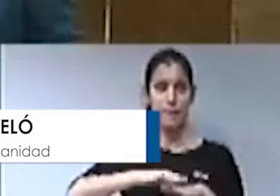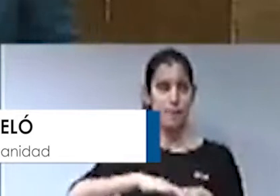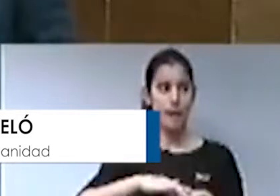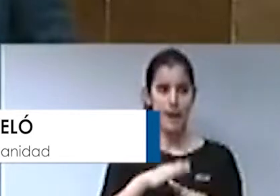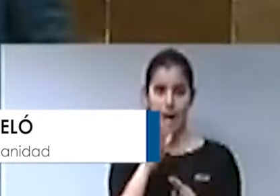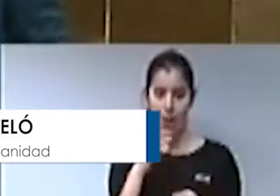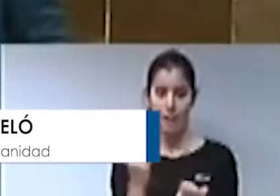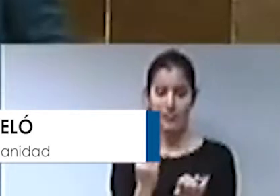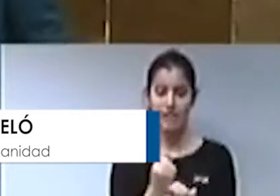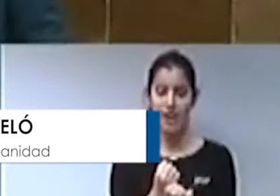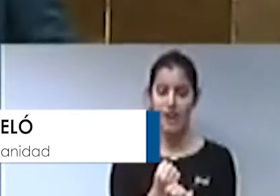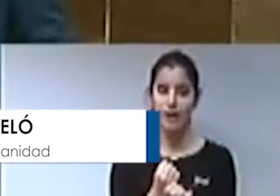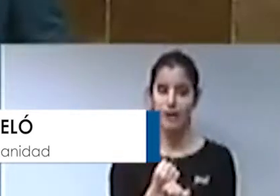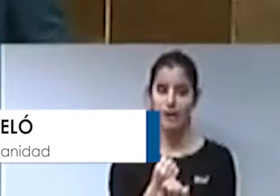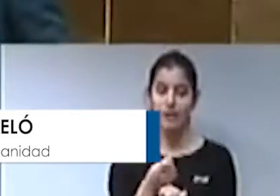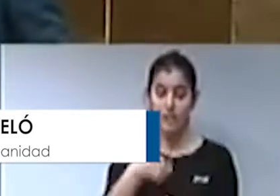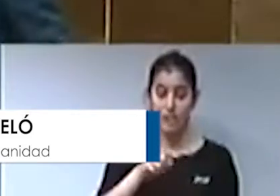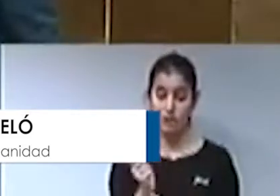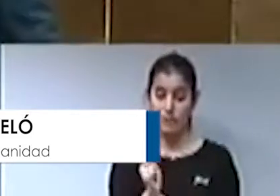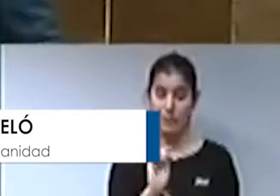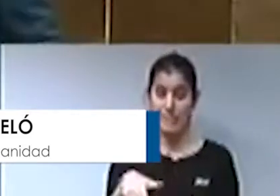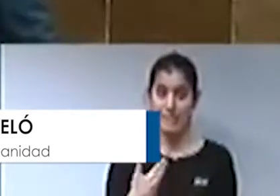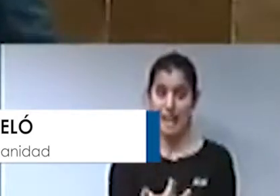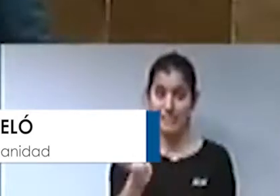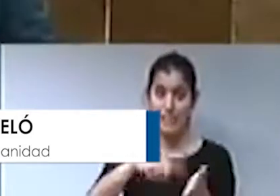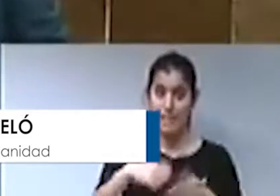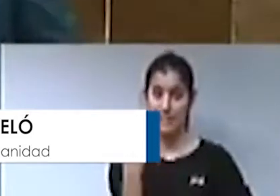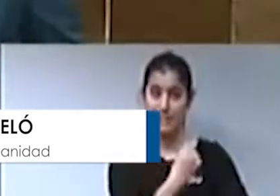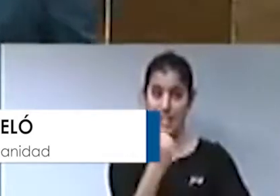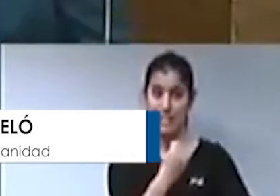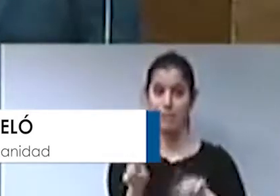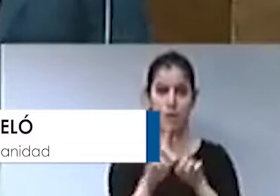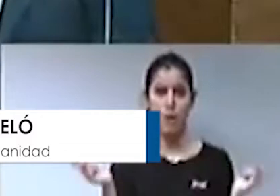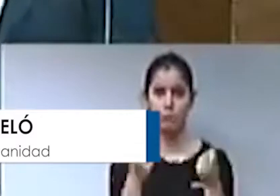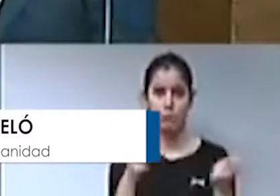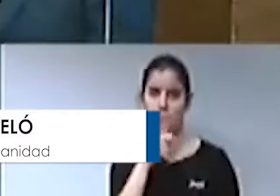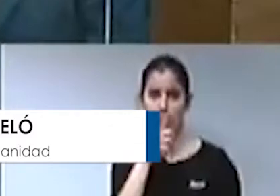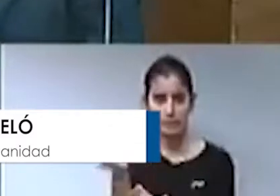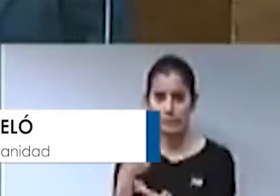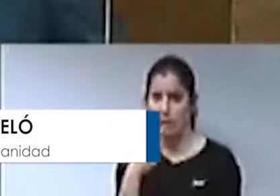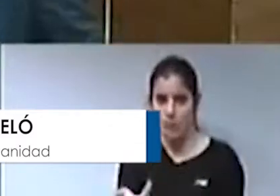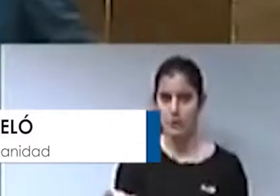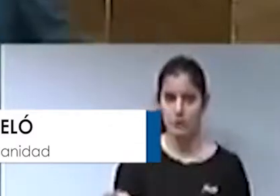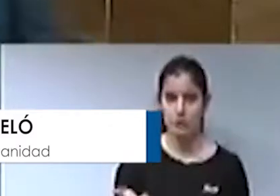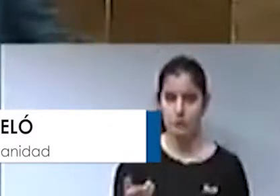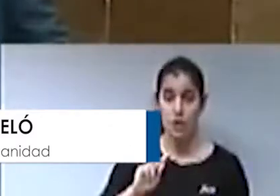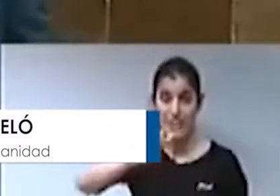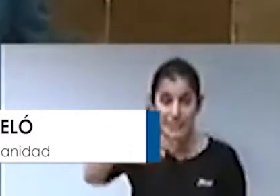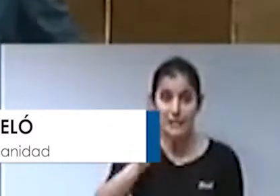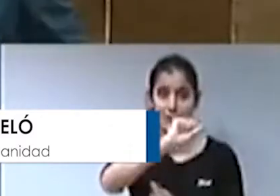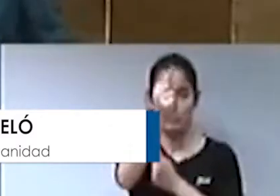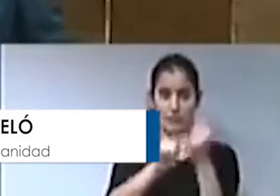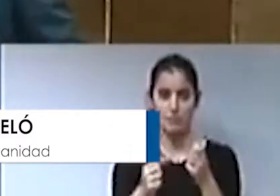puedan trabajar estos meses hasta el mes de diciembre, como anunció el presidente. En el siguiente